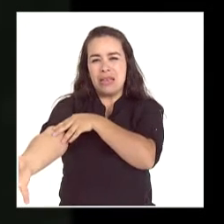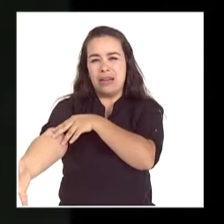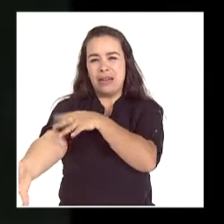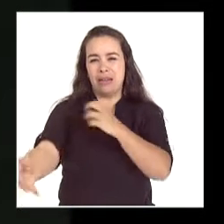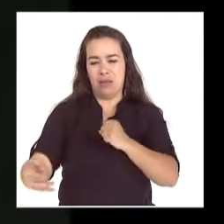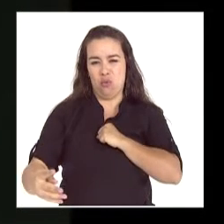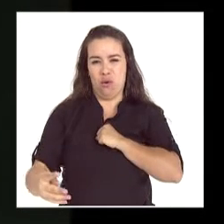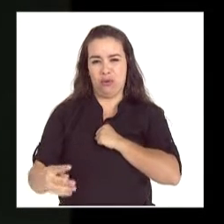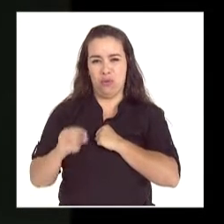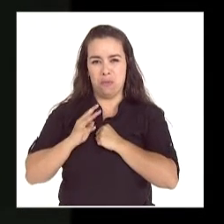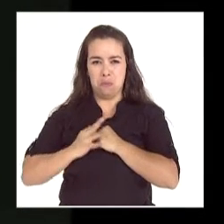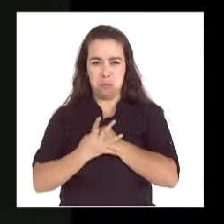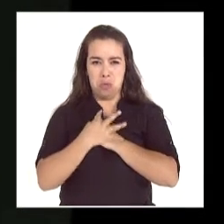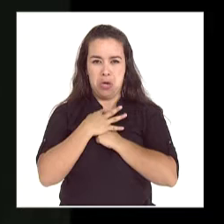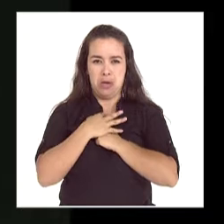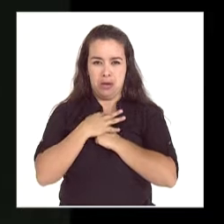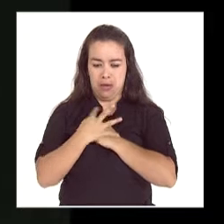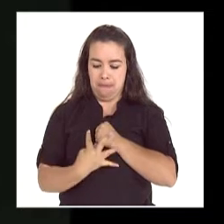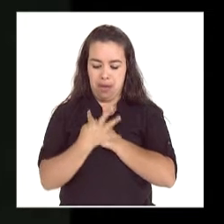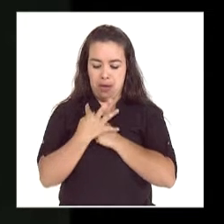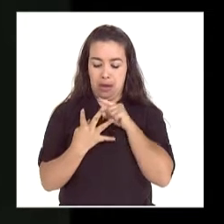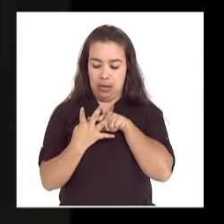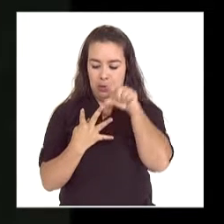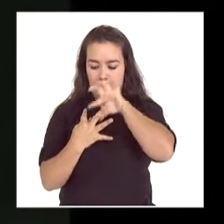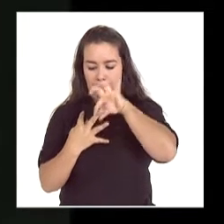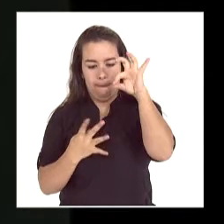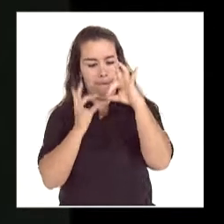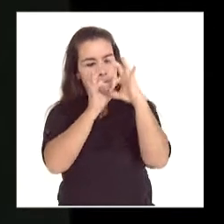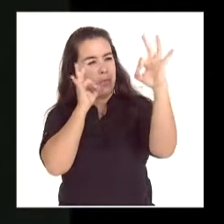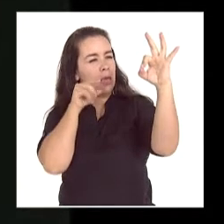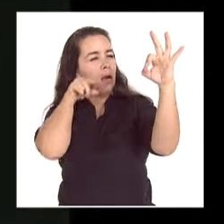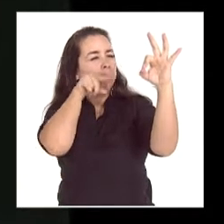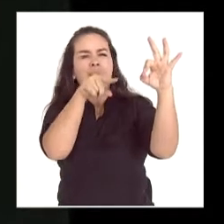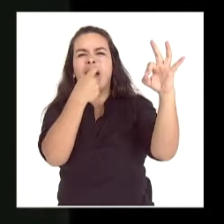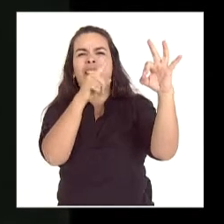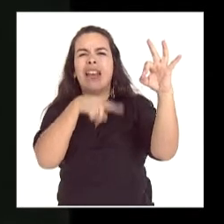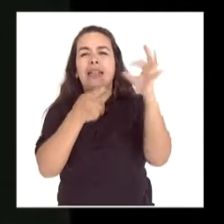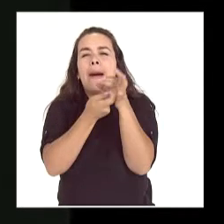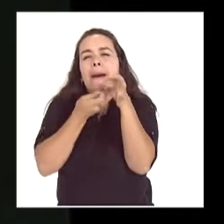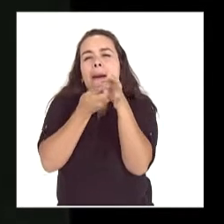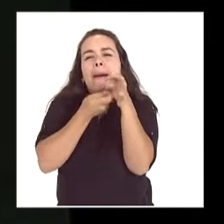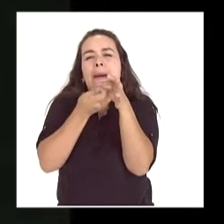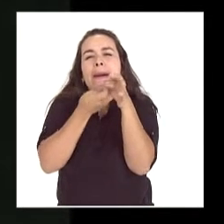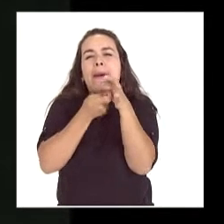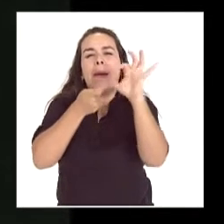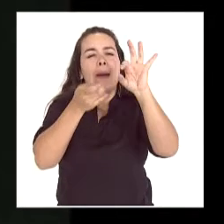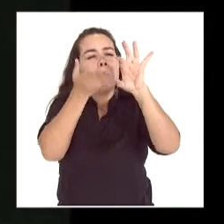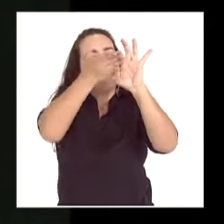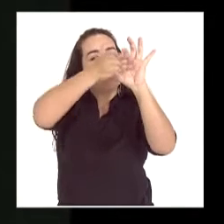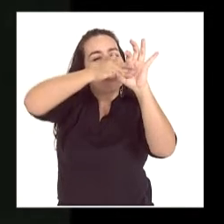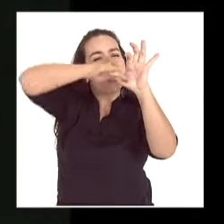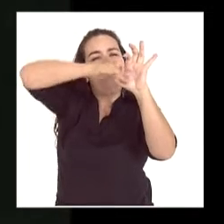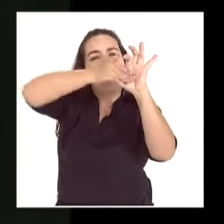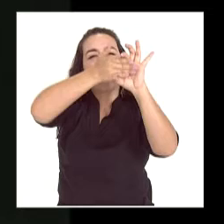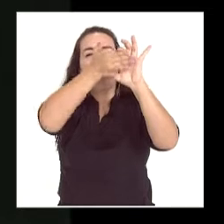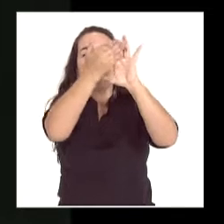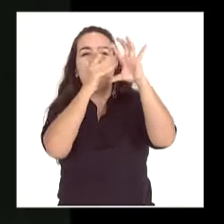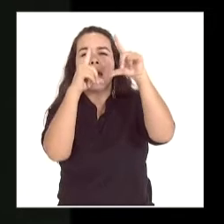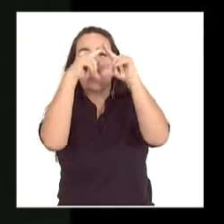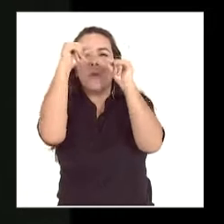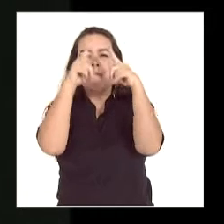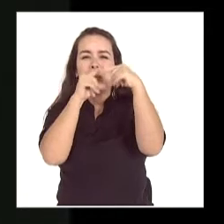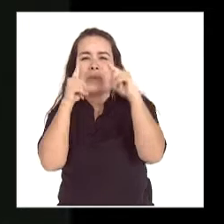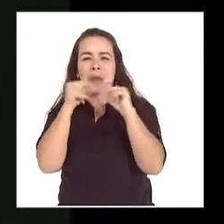coronaria. Lo que se ve como rombos son las células que tapizan el interior de la arteria